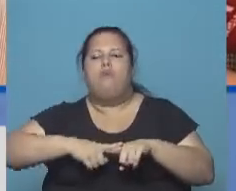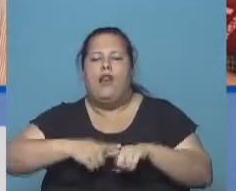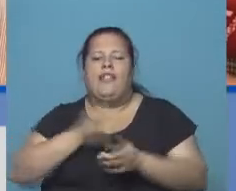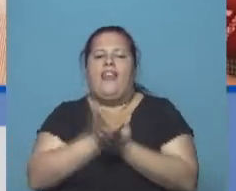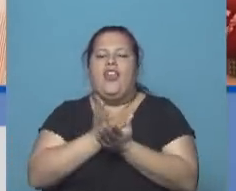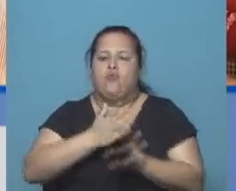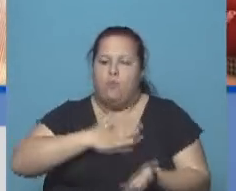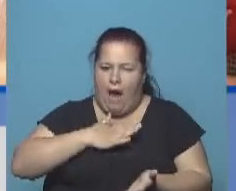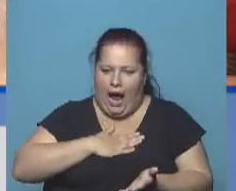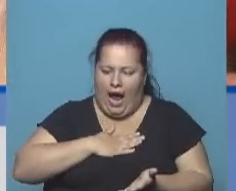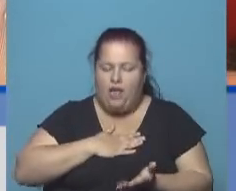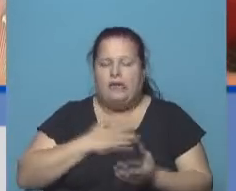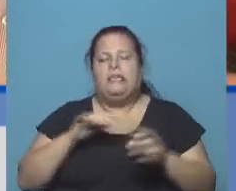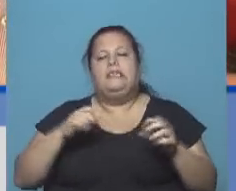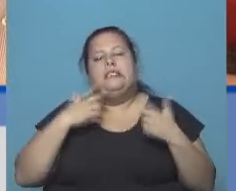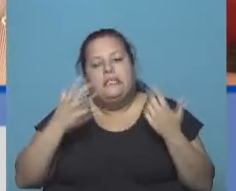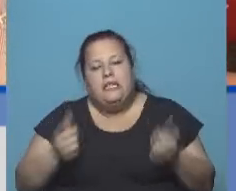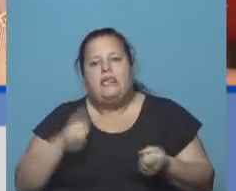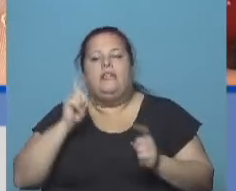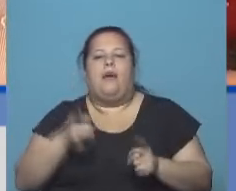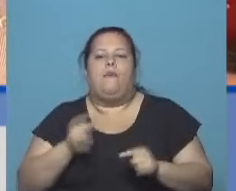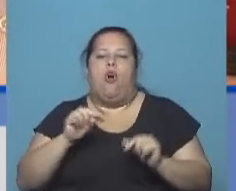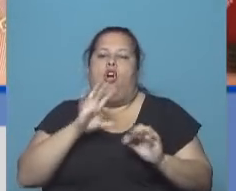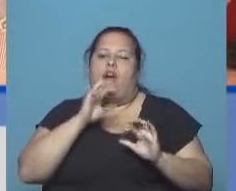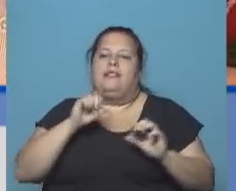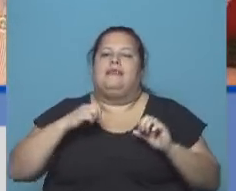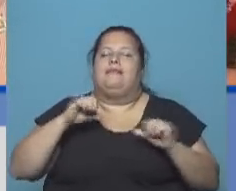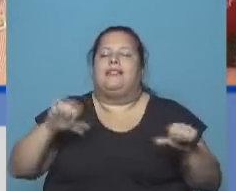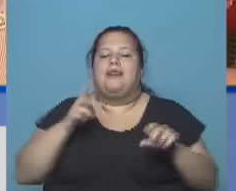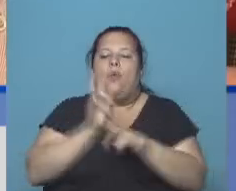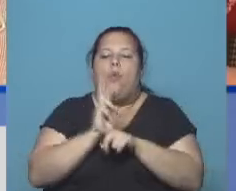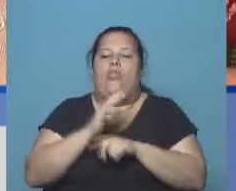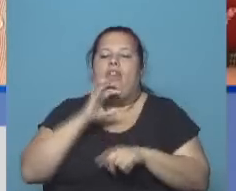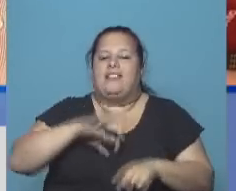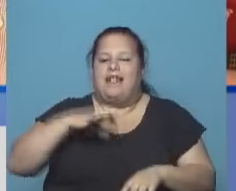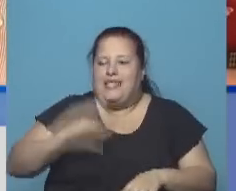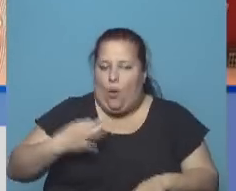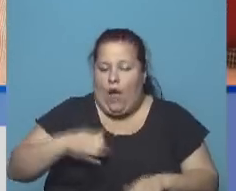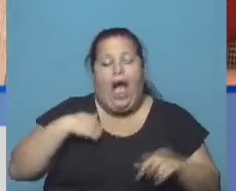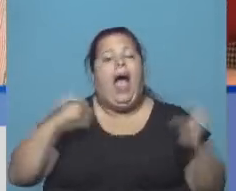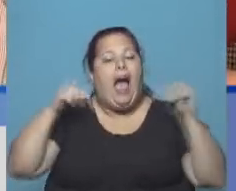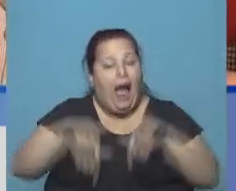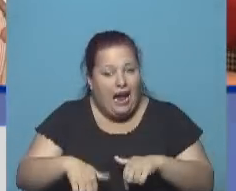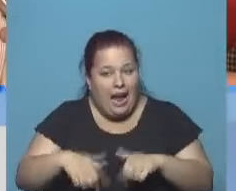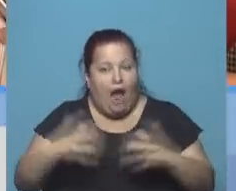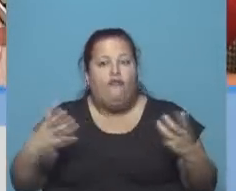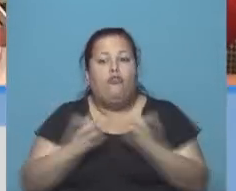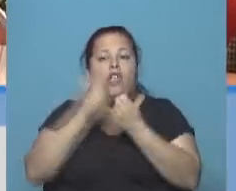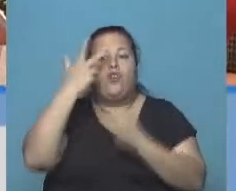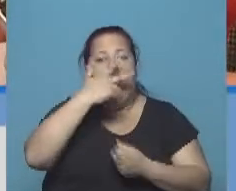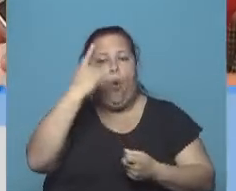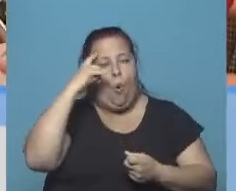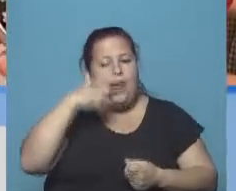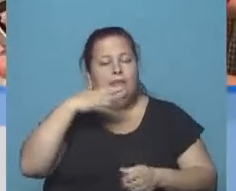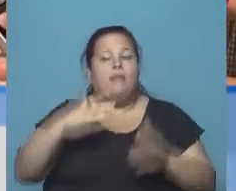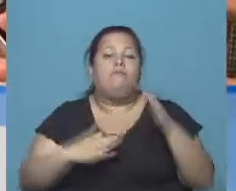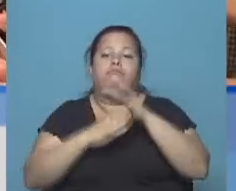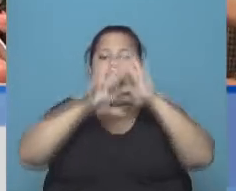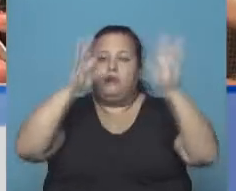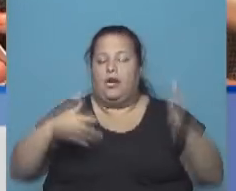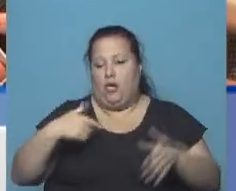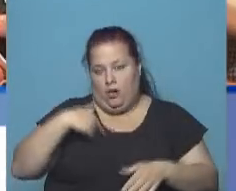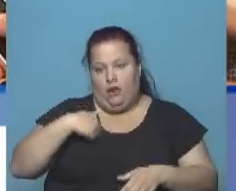si no aportaba donantes de sangre, vamos a generar, volver a la vieja época de las donaciones solidarias. Hay campañas históricas en